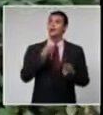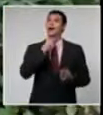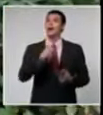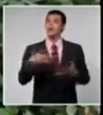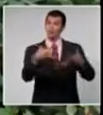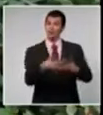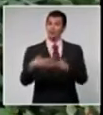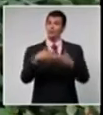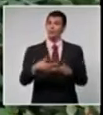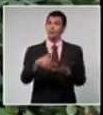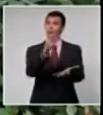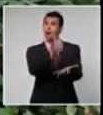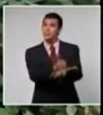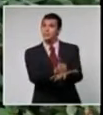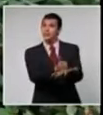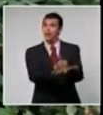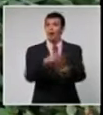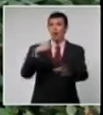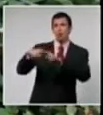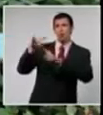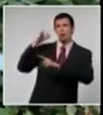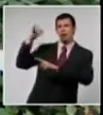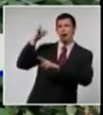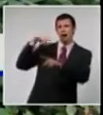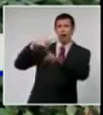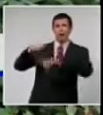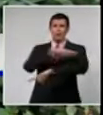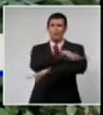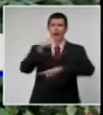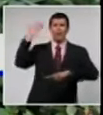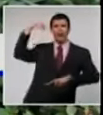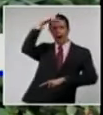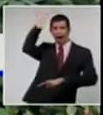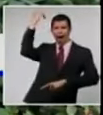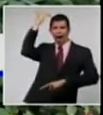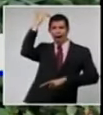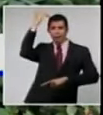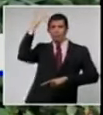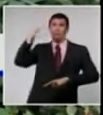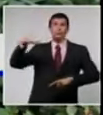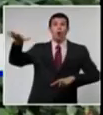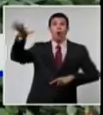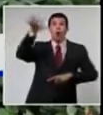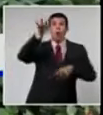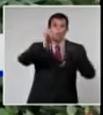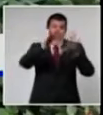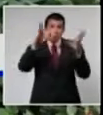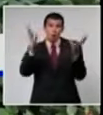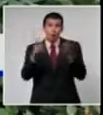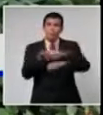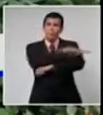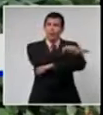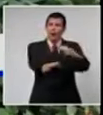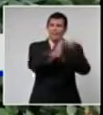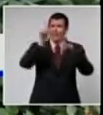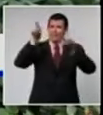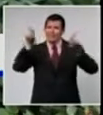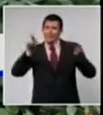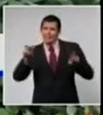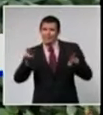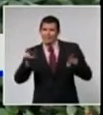Cisjordania. Cuando miramos lo que está pasando en Cuba, nos da mucha inspiración, porque allá en la